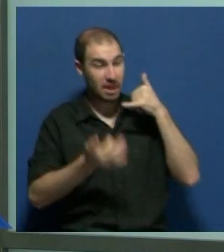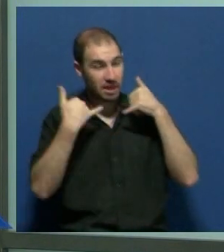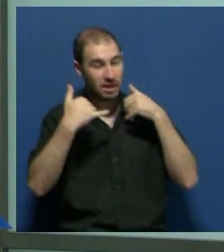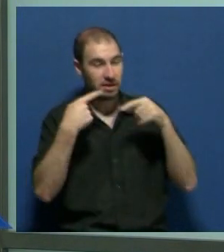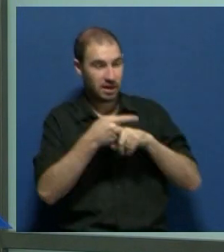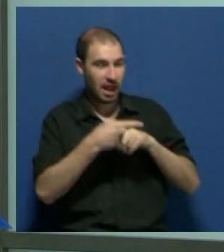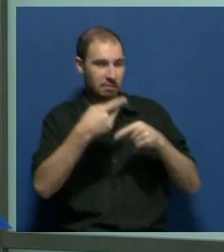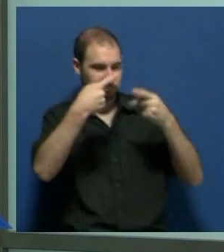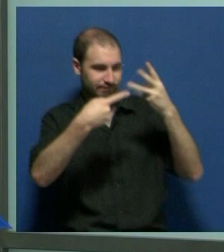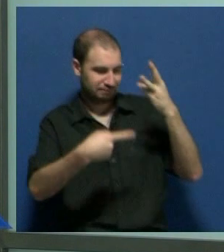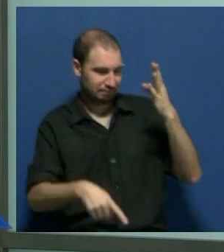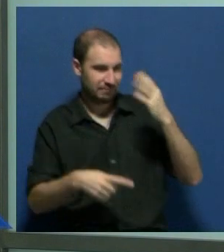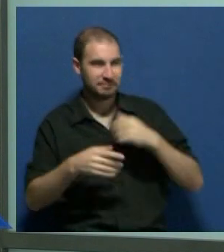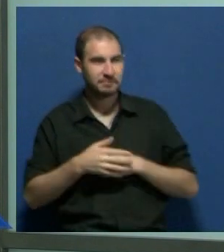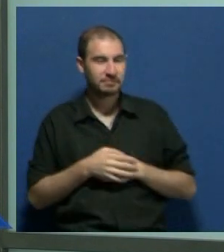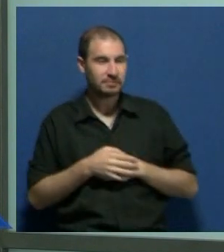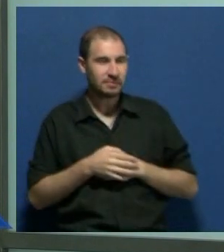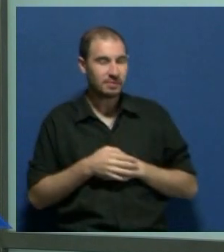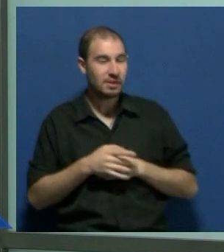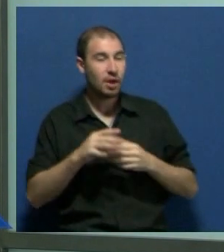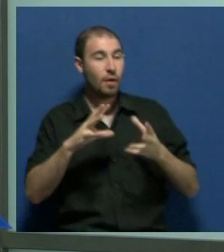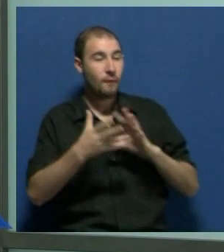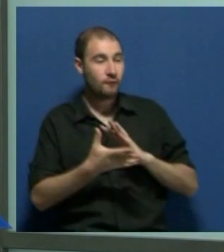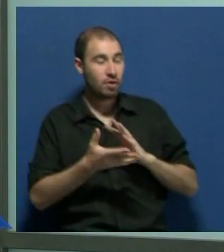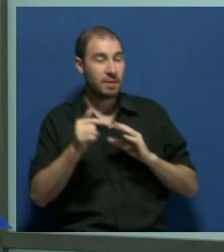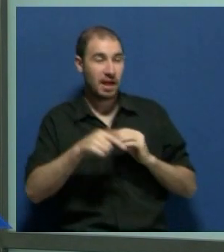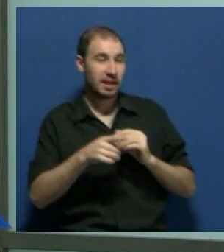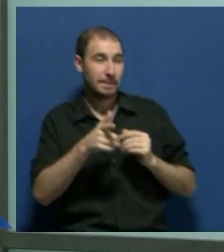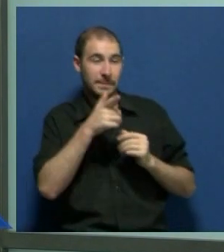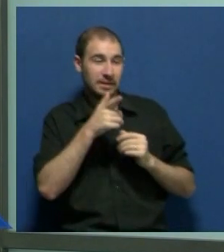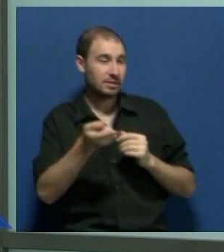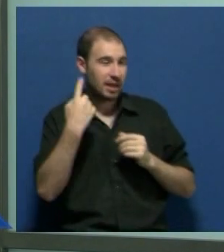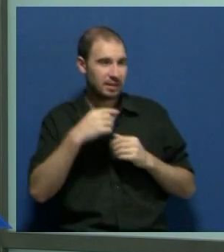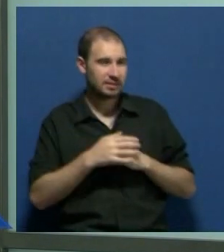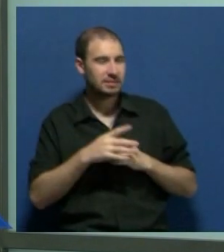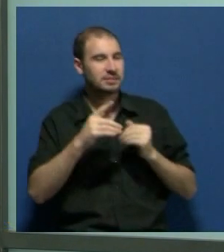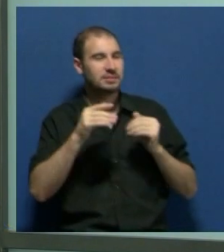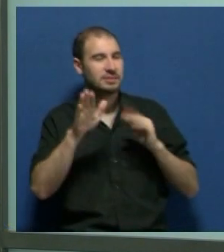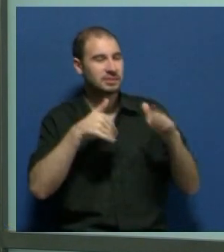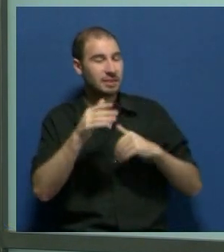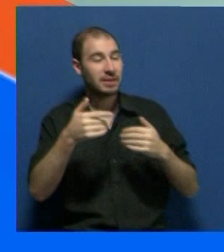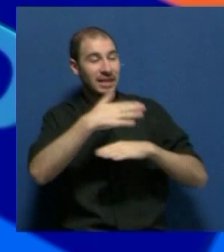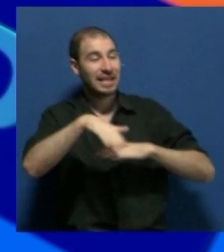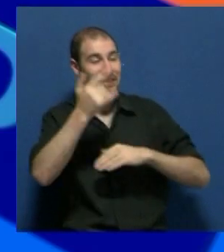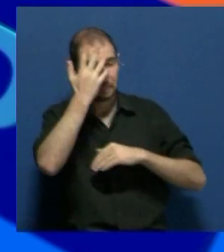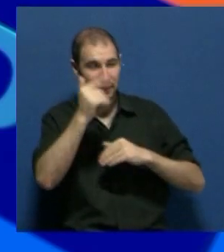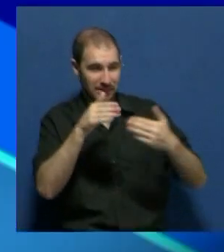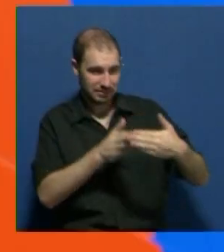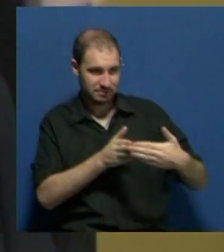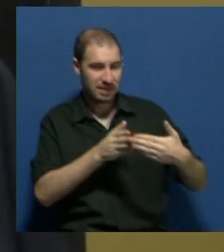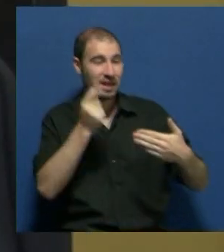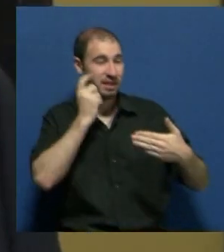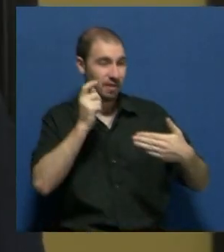verdad que son interminables. La modalidad va a ser mañana a las 18, que nos convocamos en el calle de San Martín